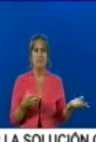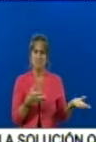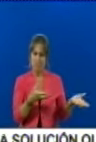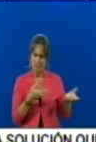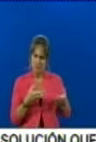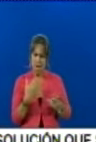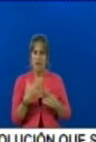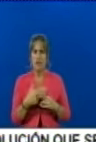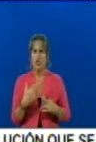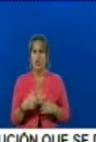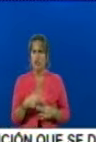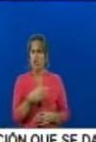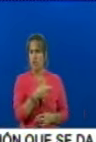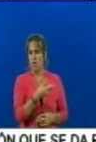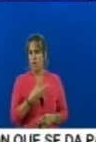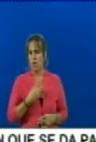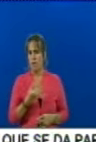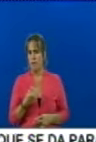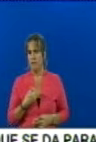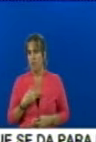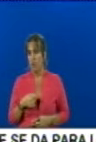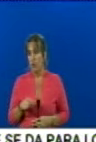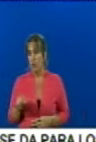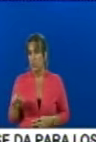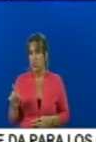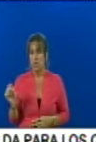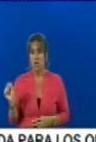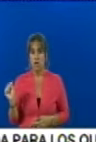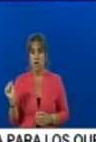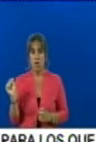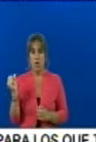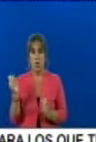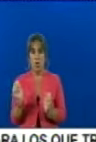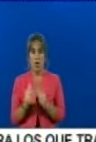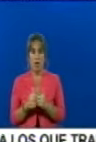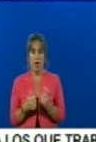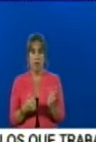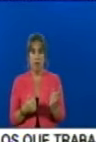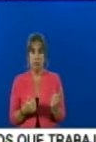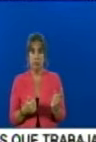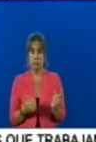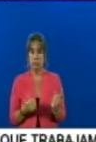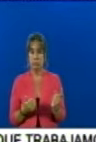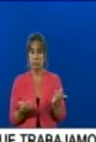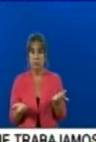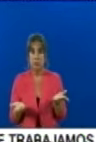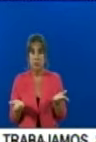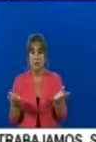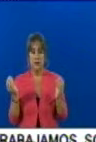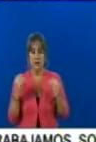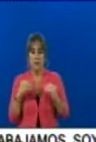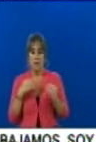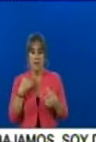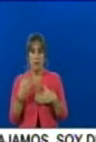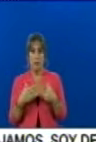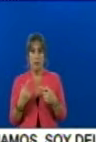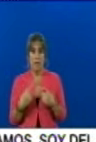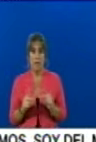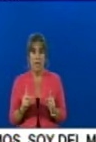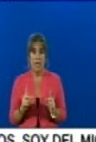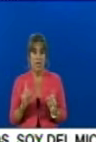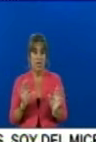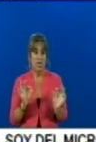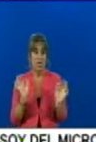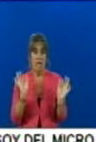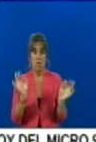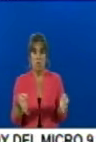llevaremos la información. Y bueno, el tema del BAN, se sabe que ha habido determinadas afectaciones, pero la política